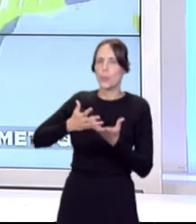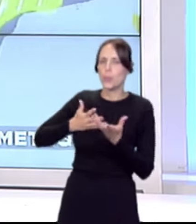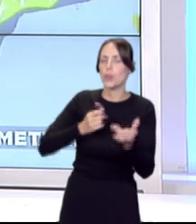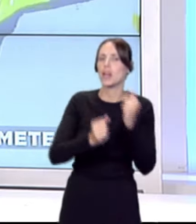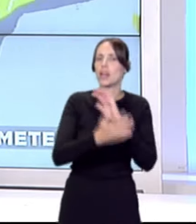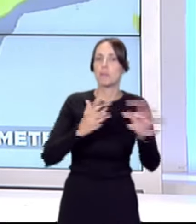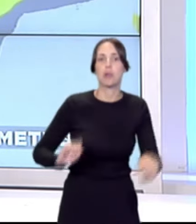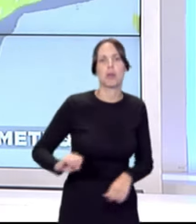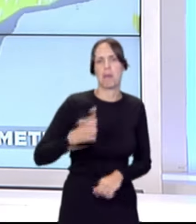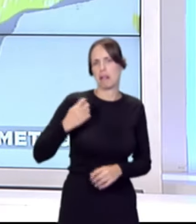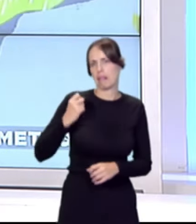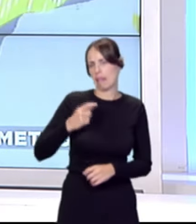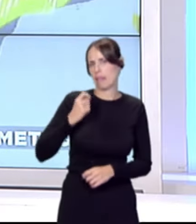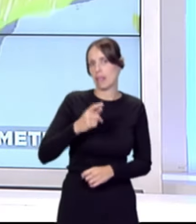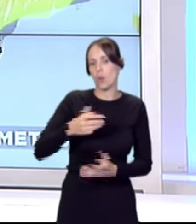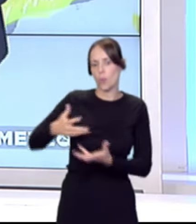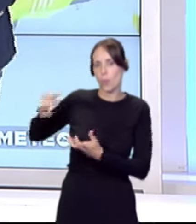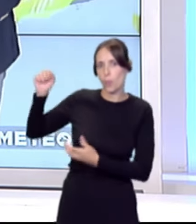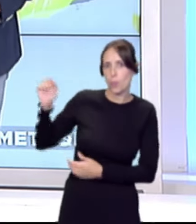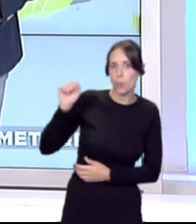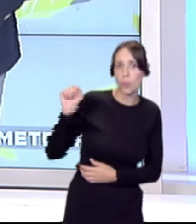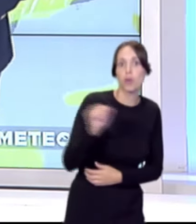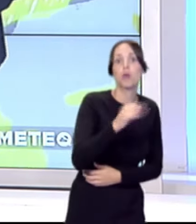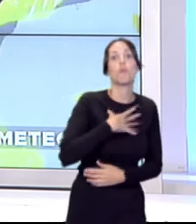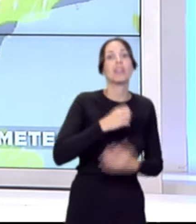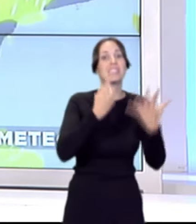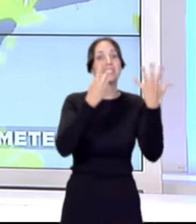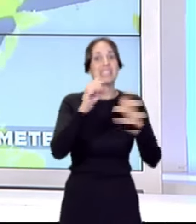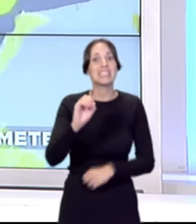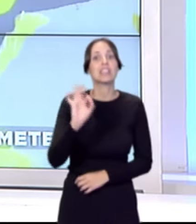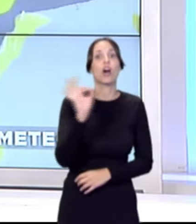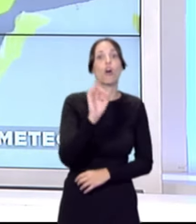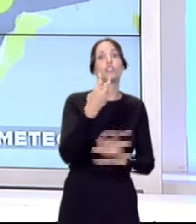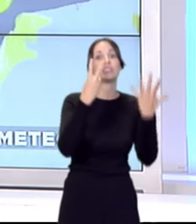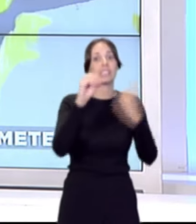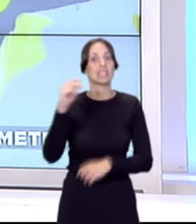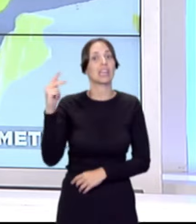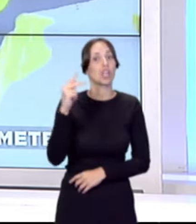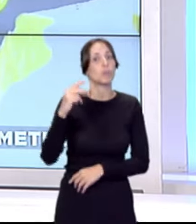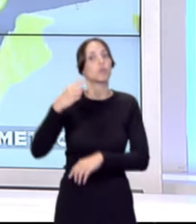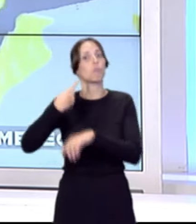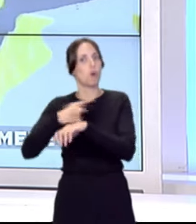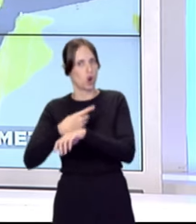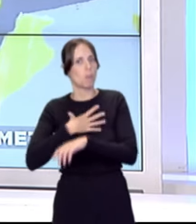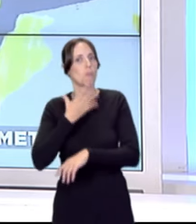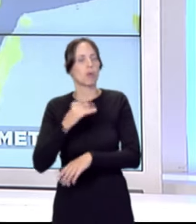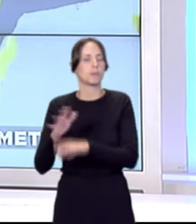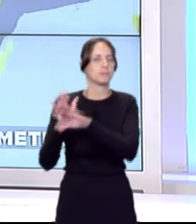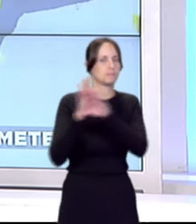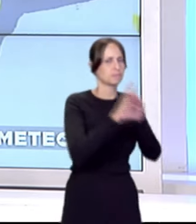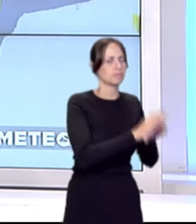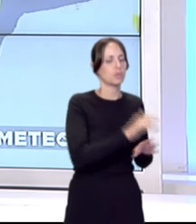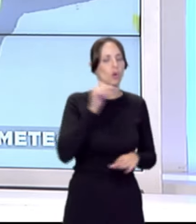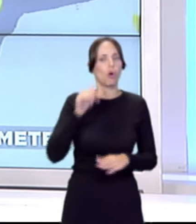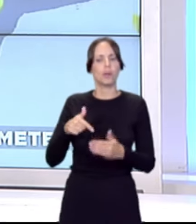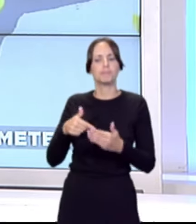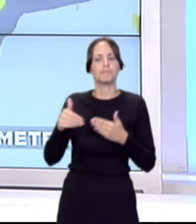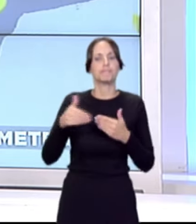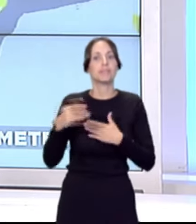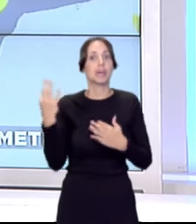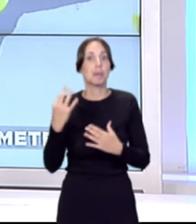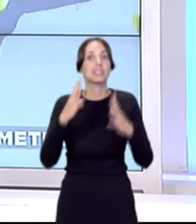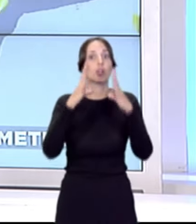zonas de habituales de aceleración de la lesión los 60 o 70 kilómetros por hora. Nos quedamos con la previsión para la jornada de hoy. Nubosidad, sobre todo